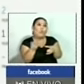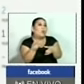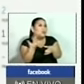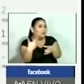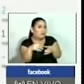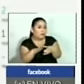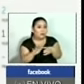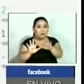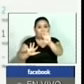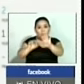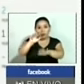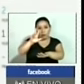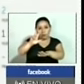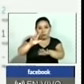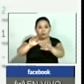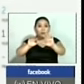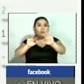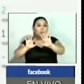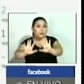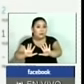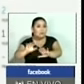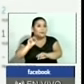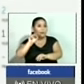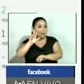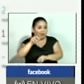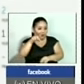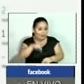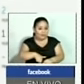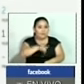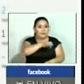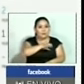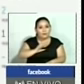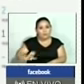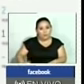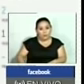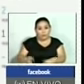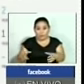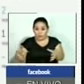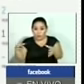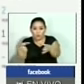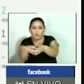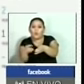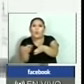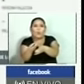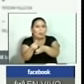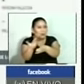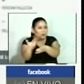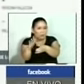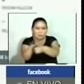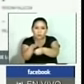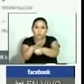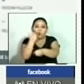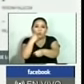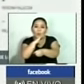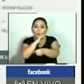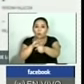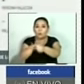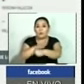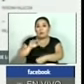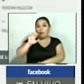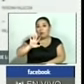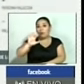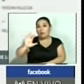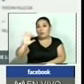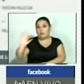alcanza los 13 en el territorio salvadoreño. El número total de casos confirmados,